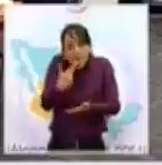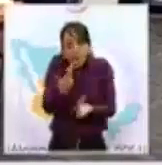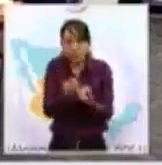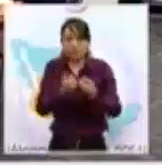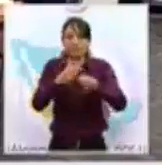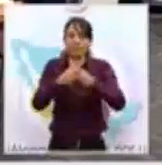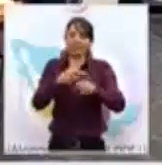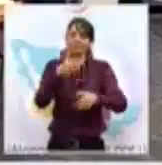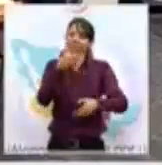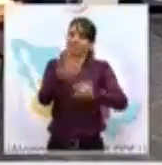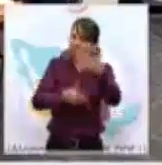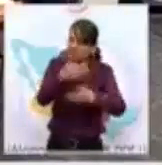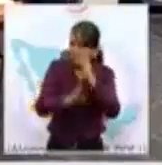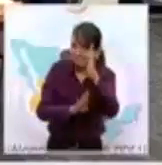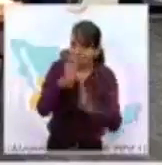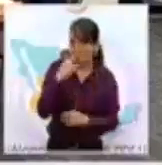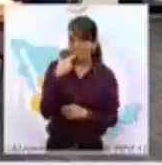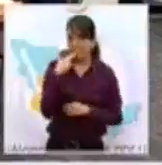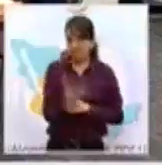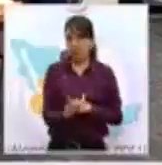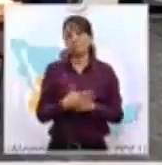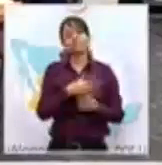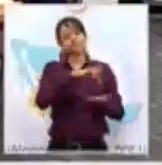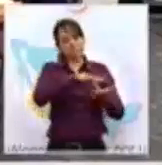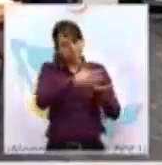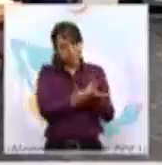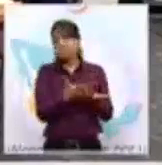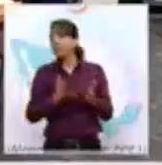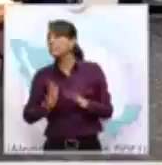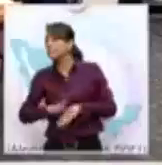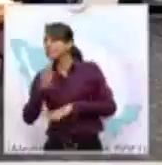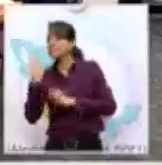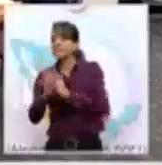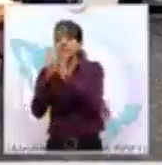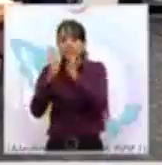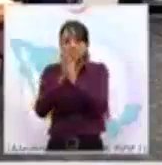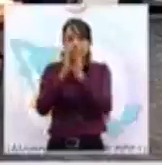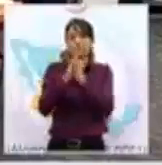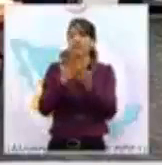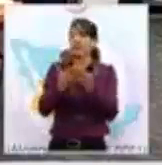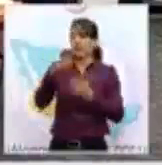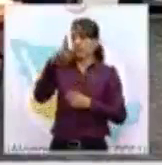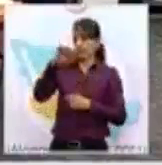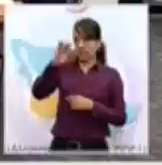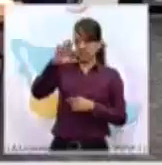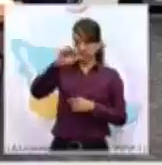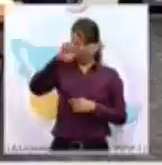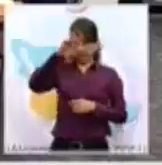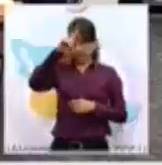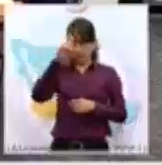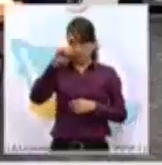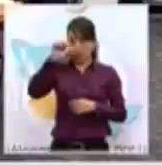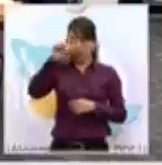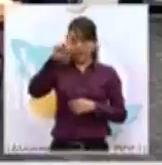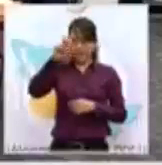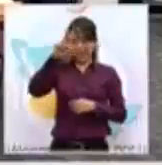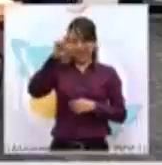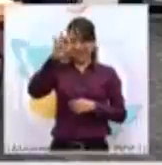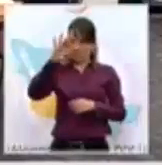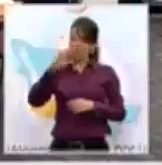Gracias, Enrique González Tiburcio. ¿Alguien más que quiera hablar? Adelante, Ricardo sí, Aparicio Jiménez. Muchas gracias por la